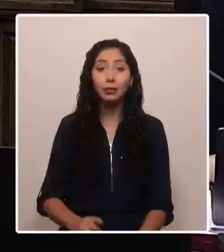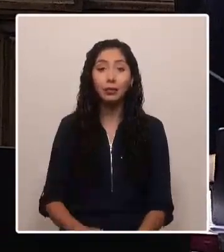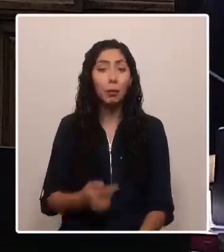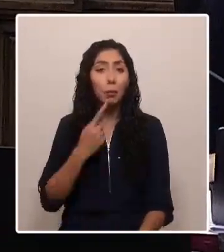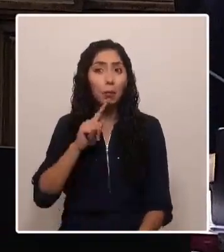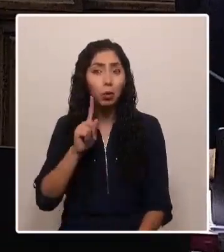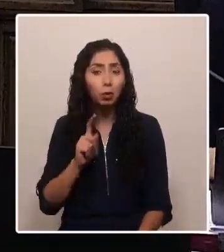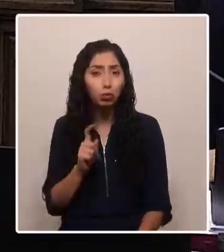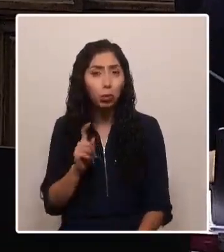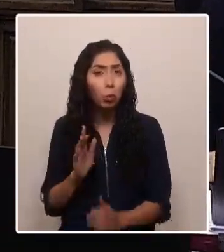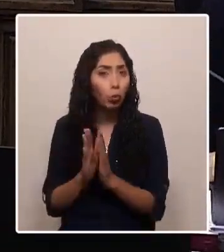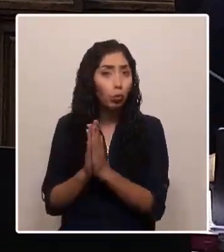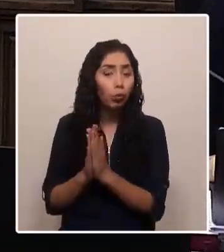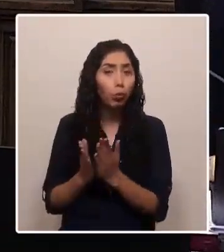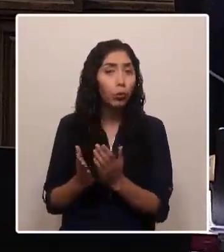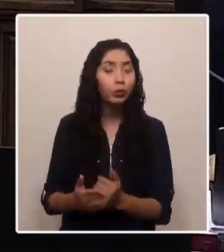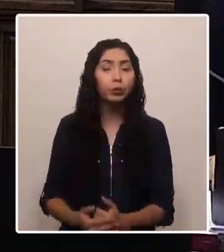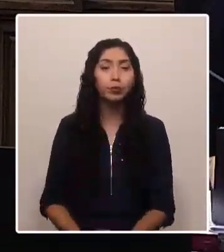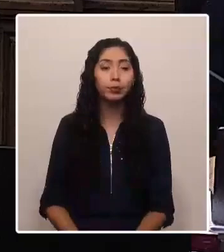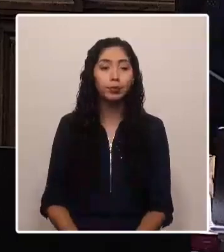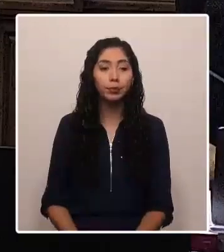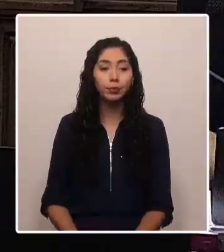Por favor.